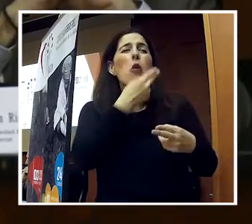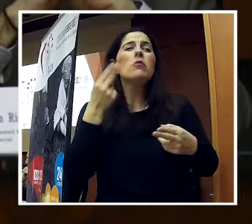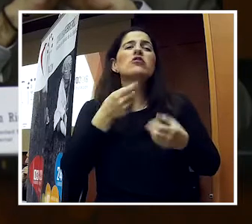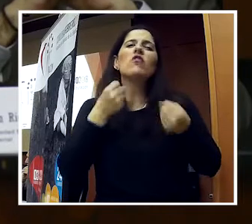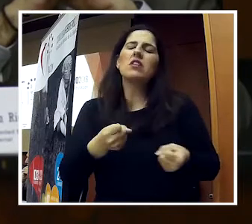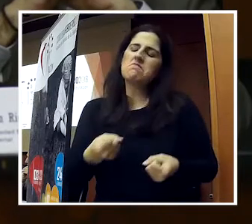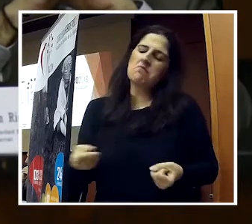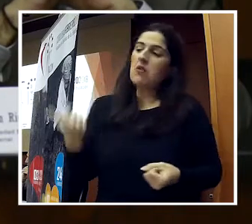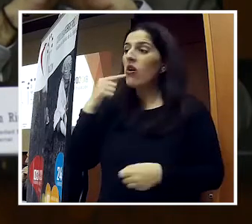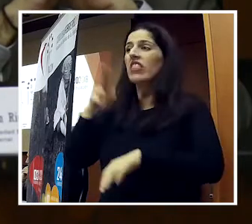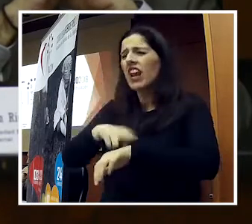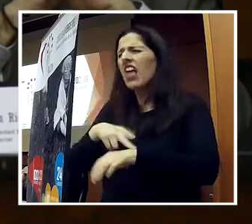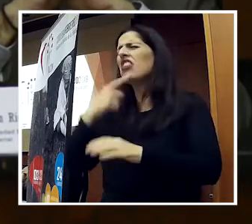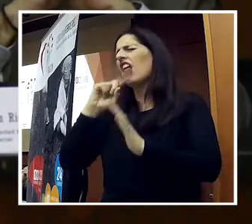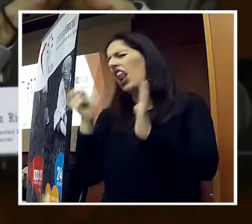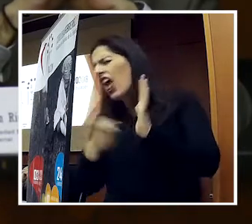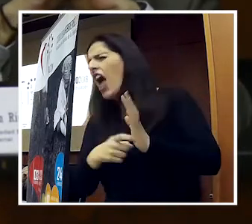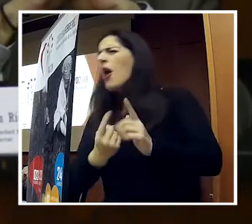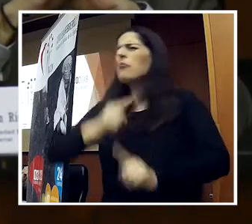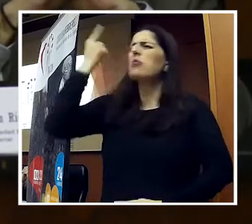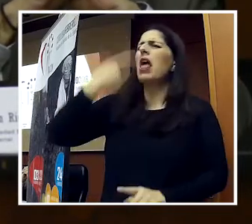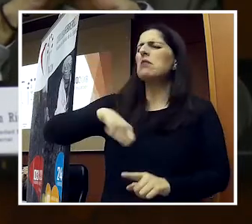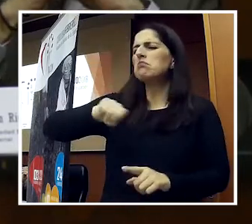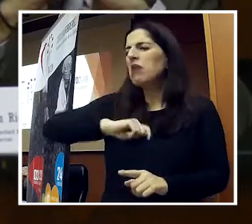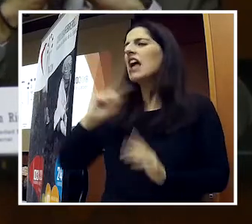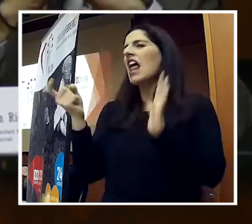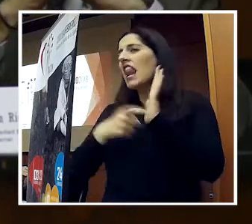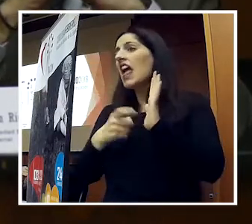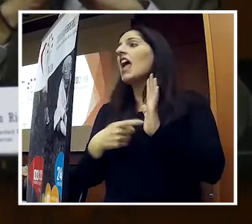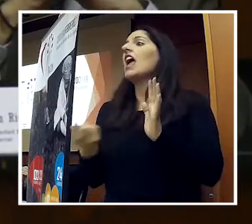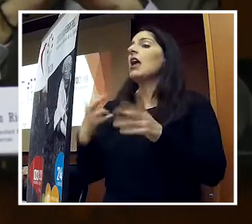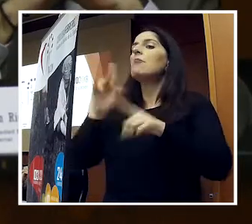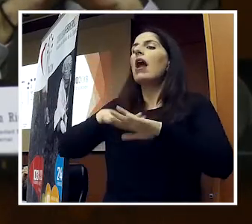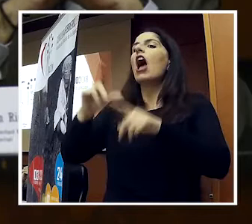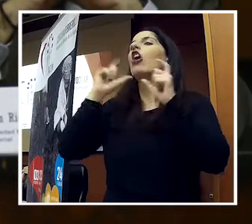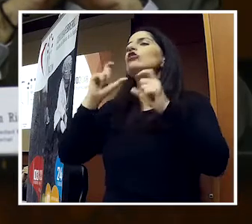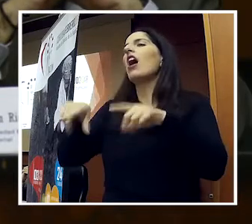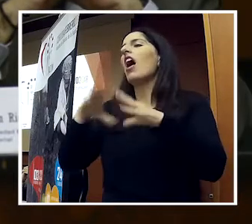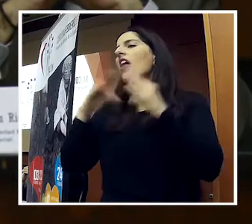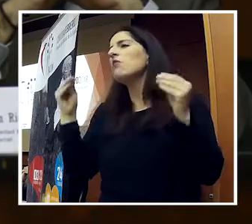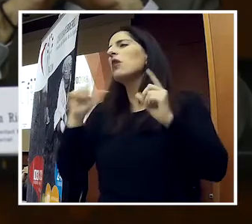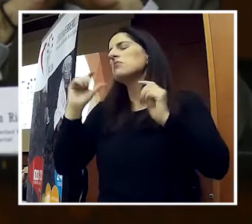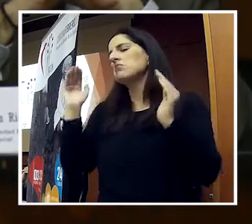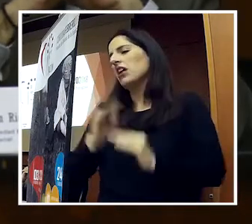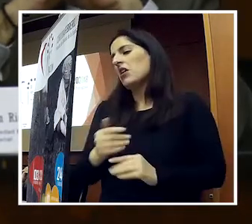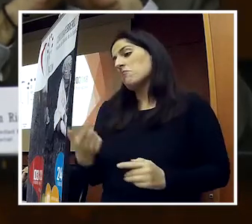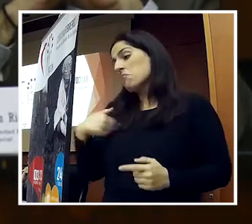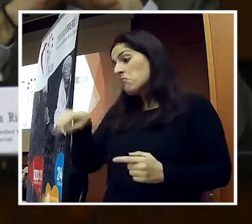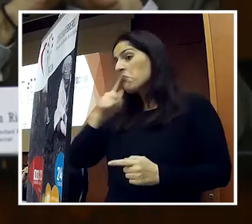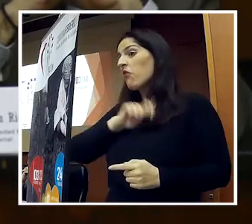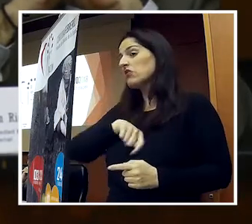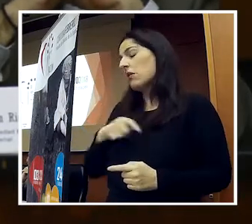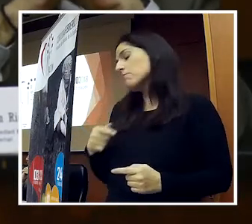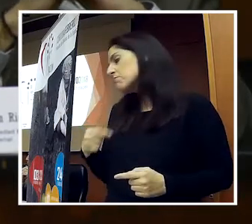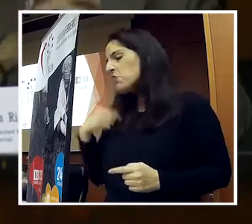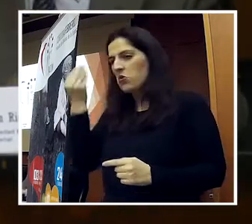La señora delegada ha hablado de una ley, la primera en España que se ha hecho sobre prevención de la obesidad en Andalucía. Realmente los profesionales no